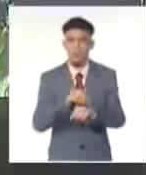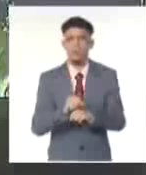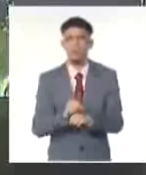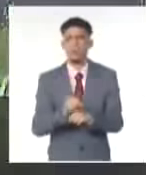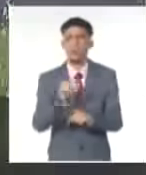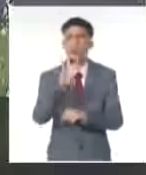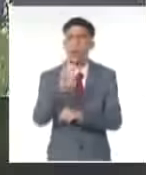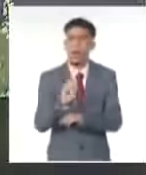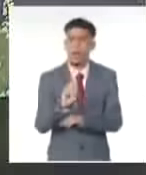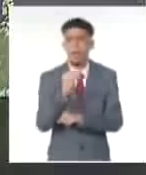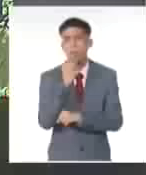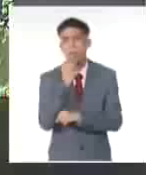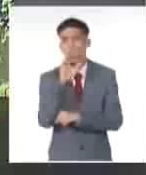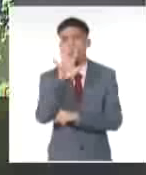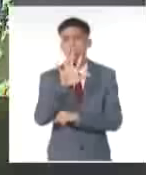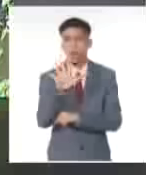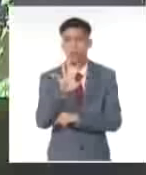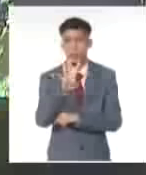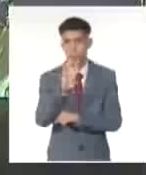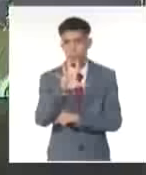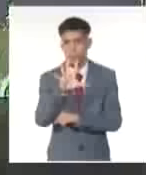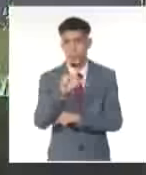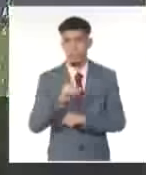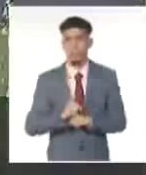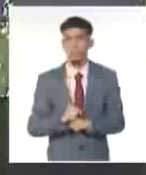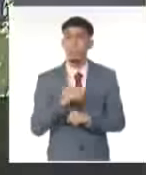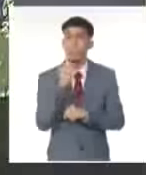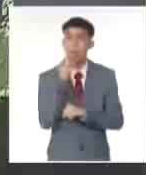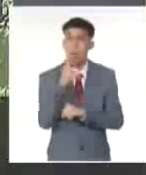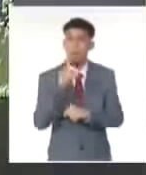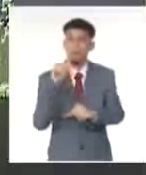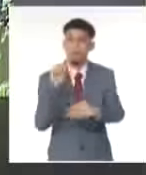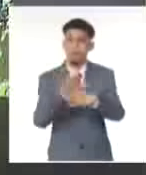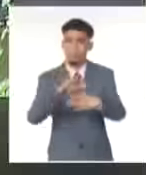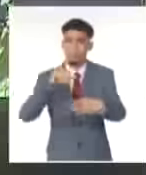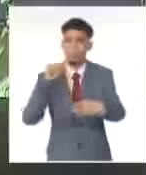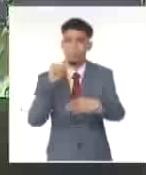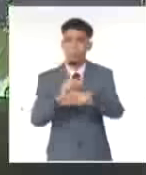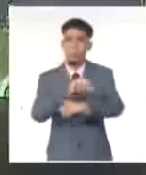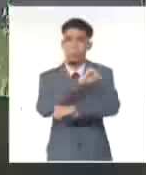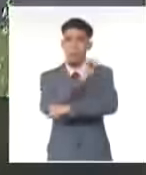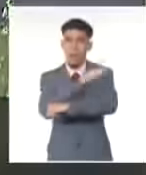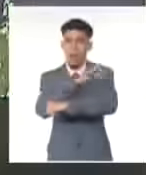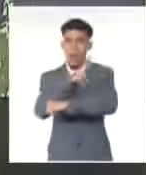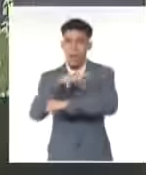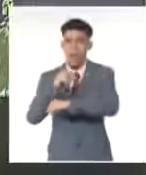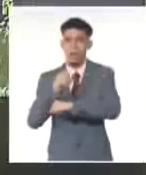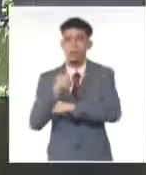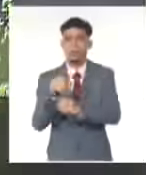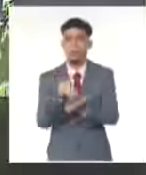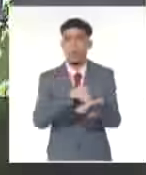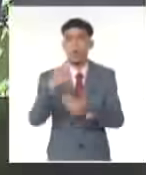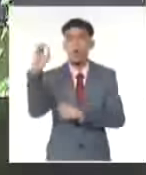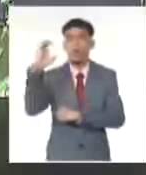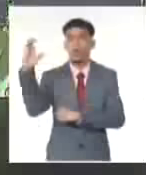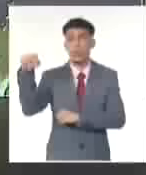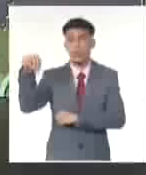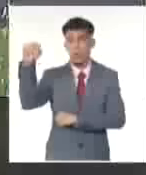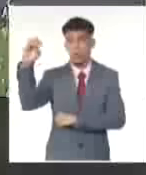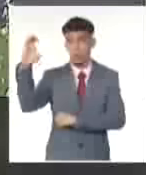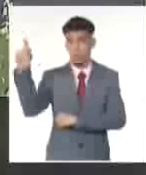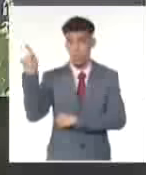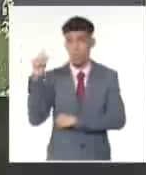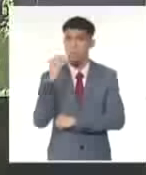40, quizás 45, y producen marejadas. Marejadas en la costa norte del occidente del país,